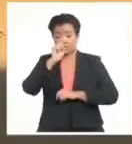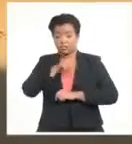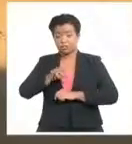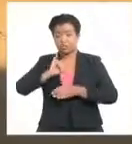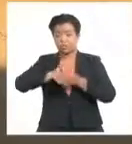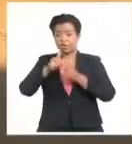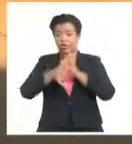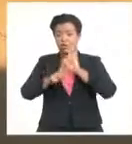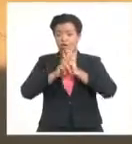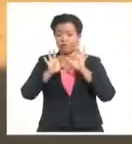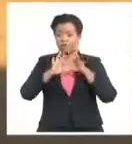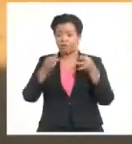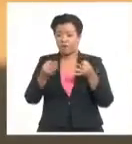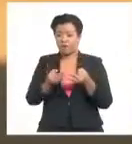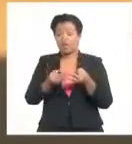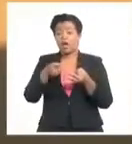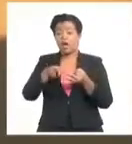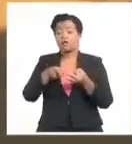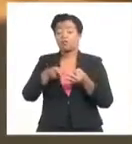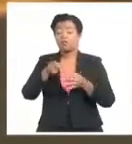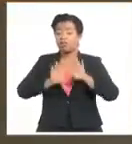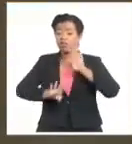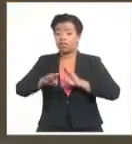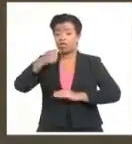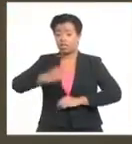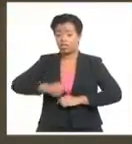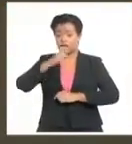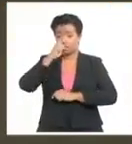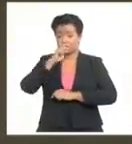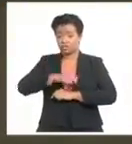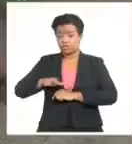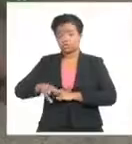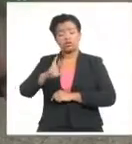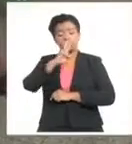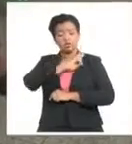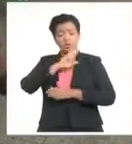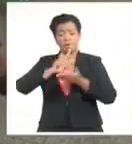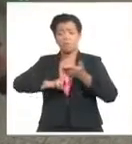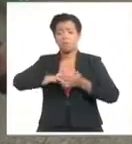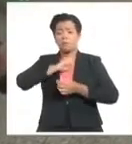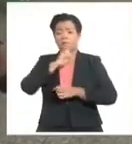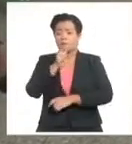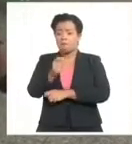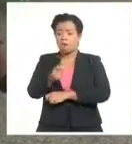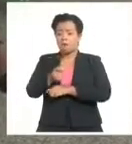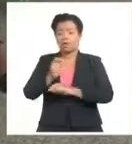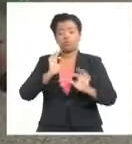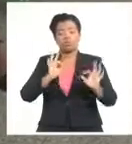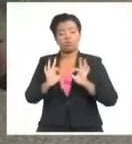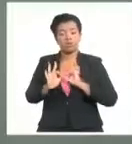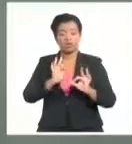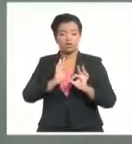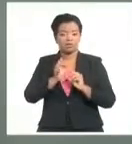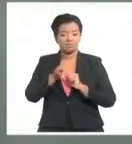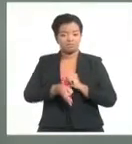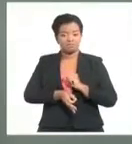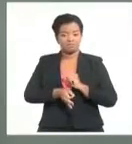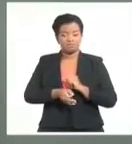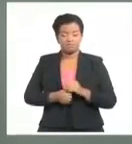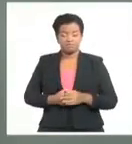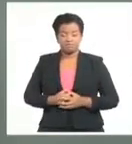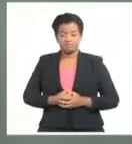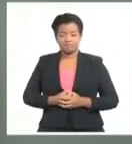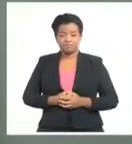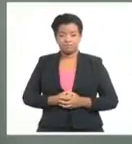legitiman los derechos de los menores y las responsabilidades que se deben tener en su formación y cuidado en correspondencia con la convención